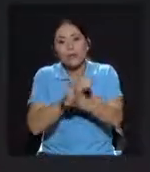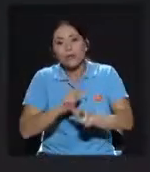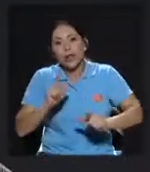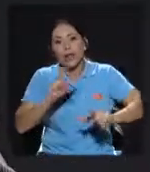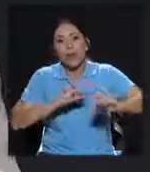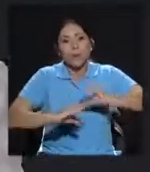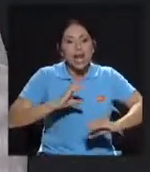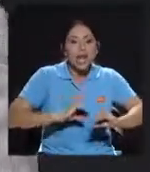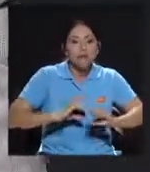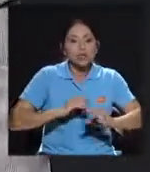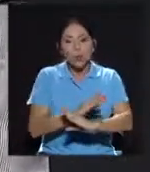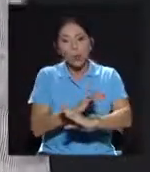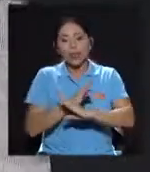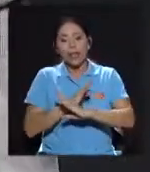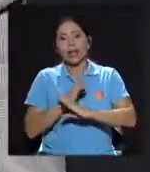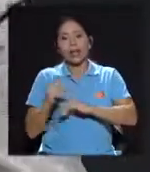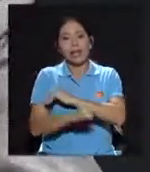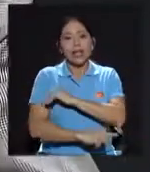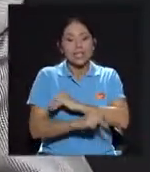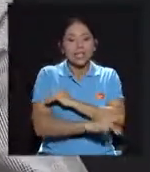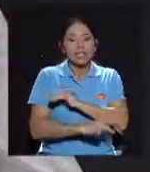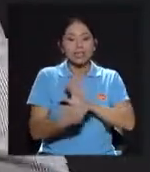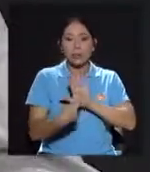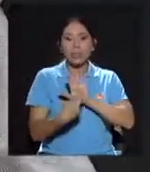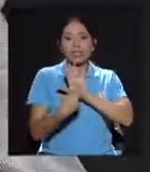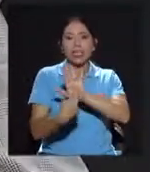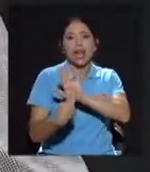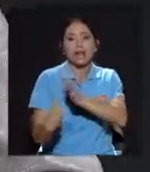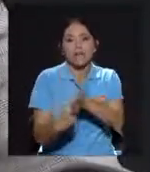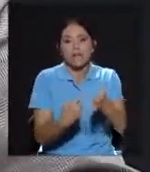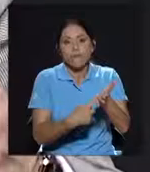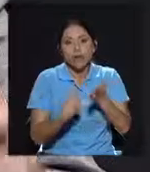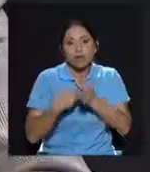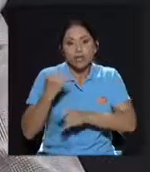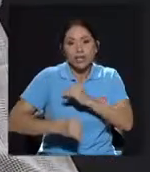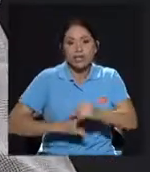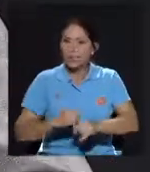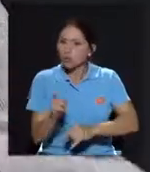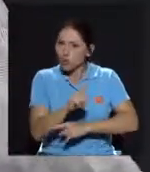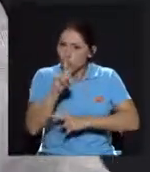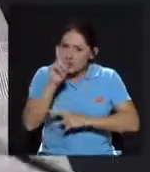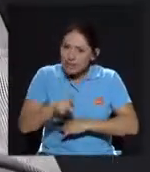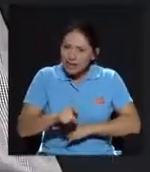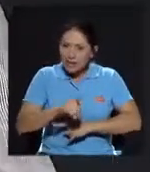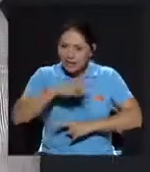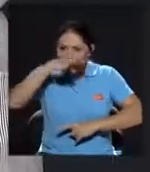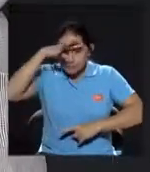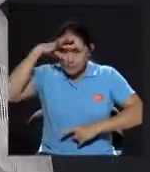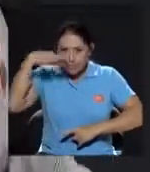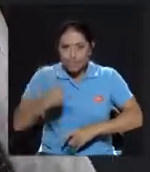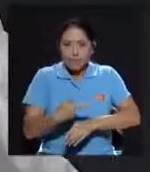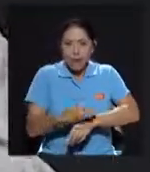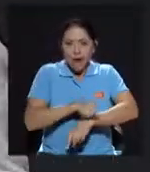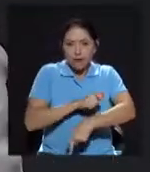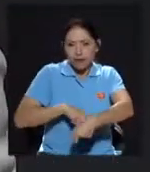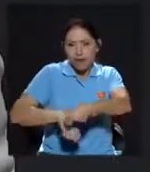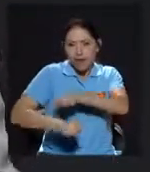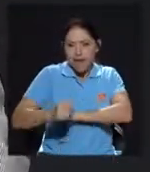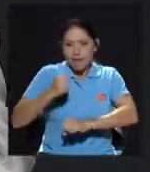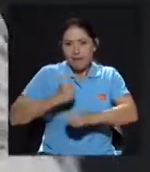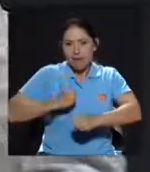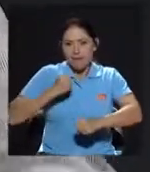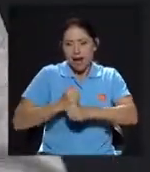representarlo en los foros internacionales sino además arrollarse las mangas y trabajar de cerca con los ministerios